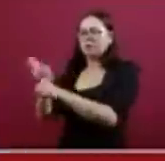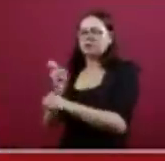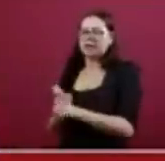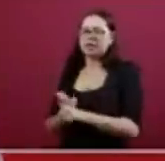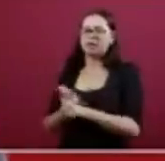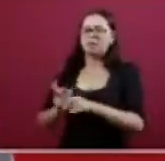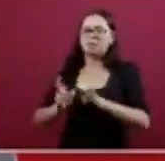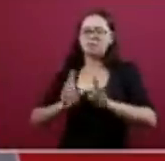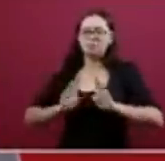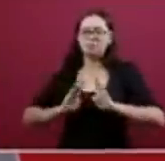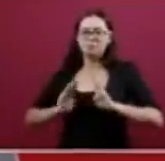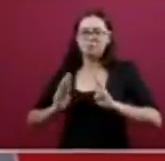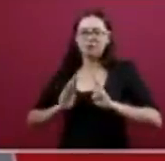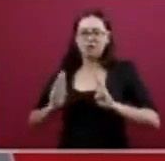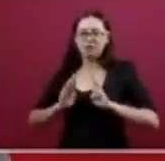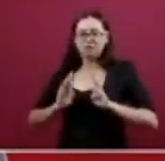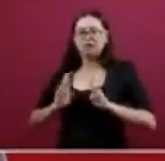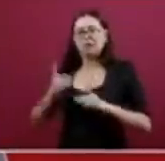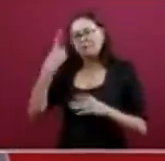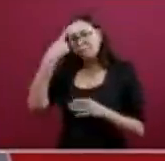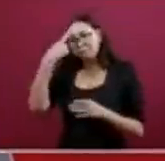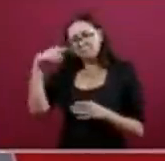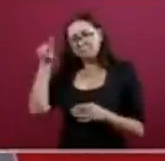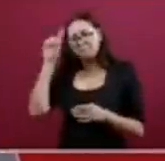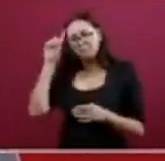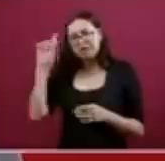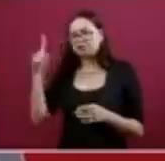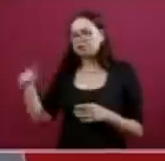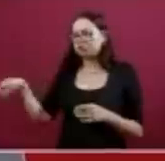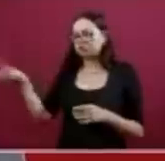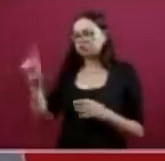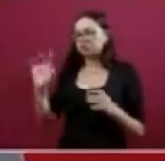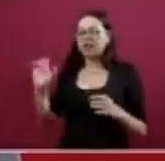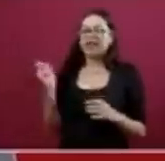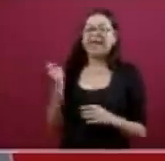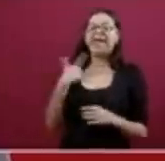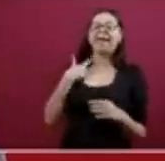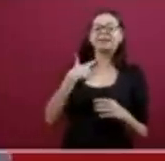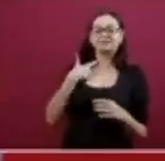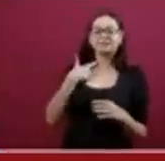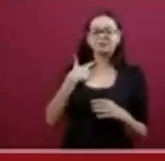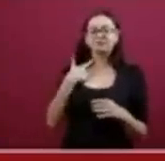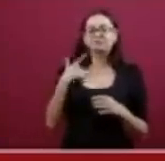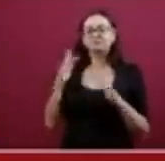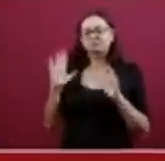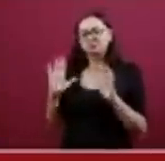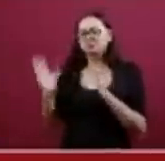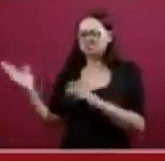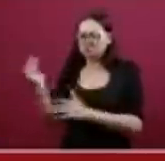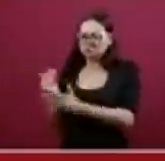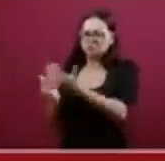militares y a marinos en retiro bajo ciertas